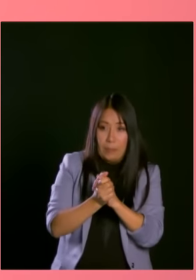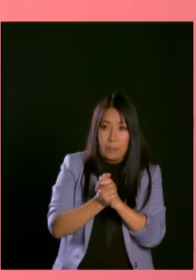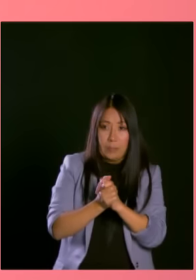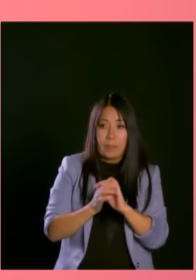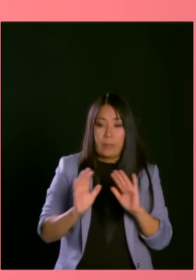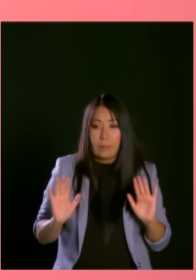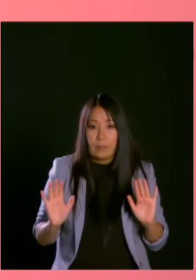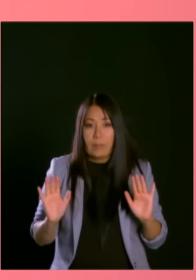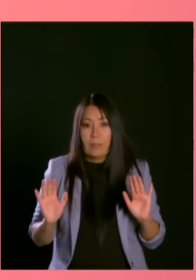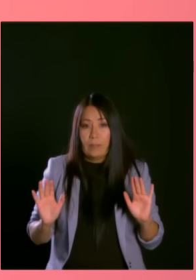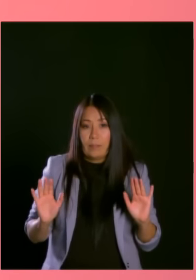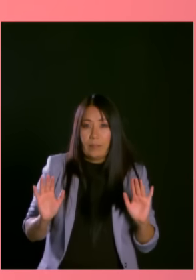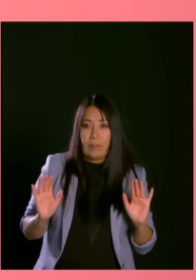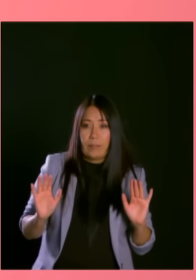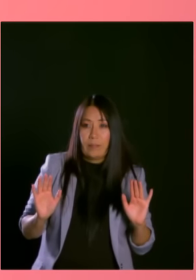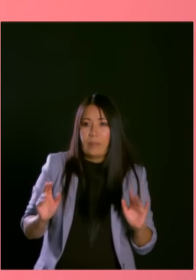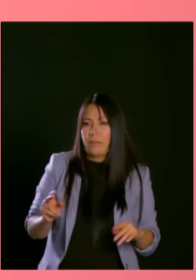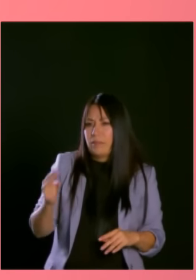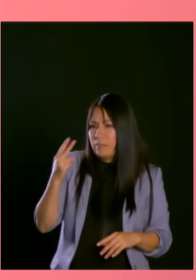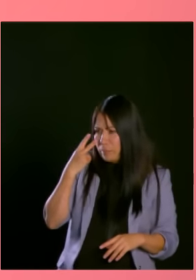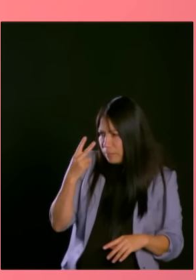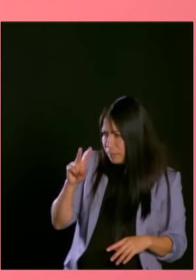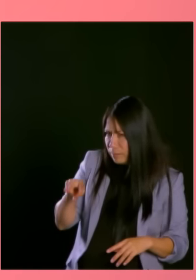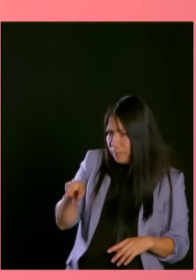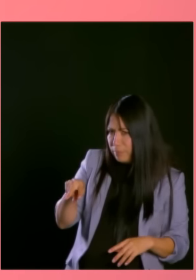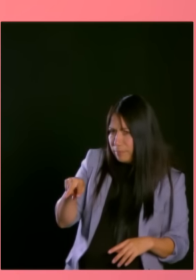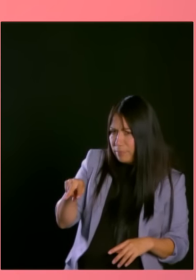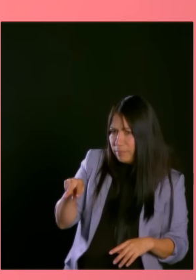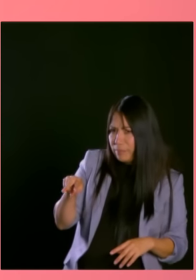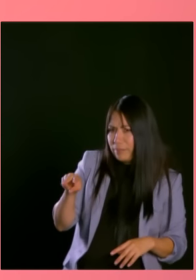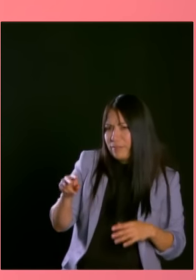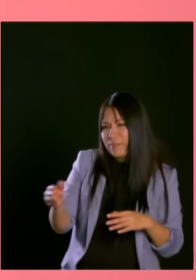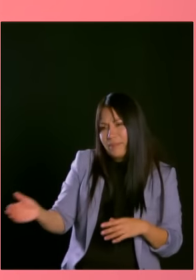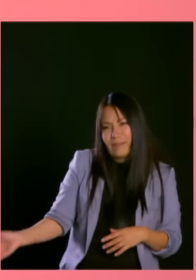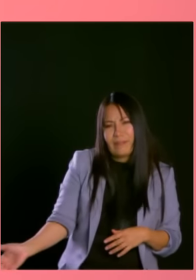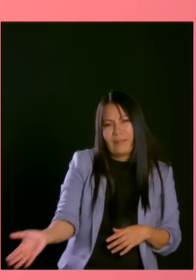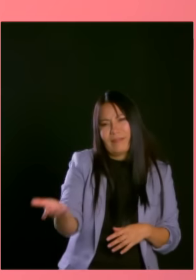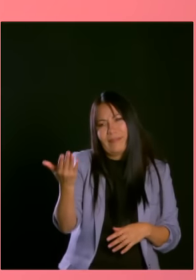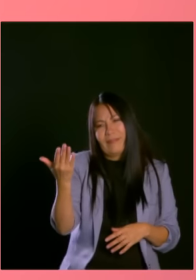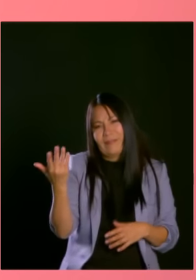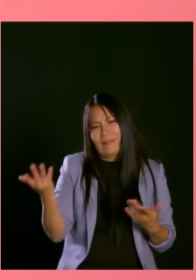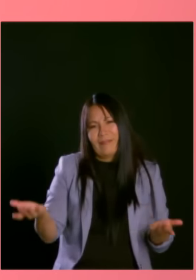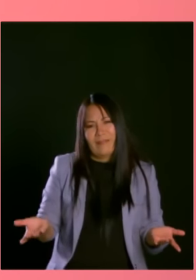También cuando vio el prospecto, dijo, mija, ¿no vas a encontrar algo mejor en toda la tierra?